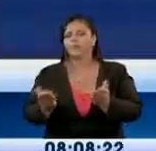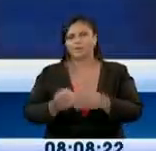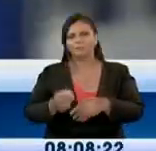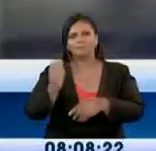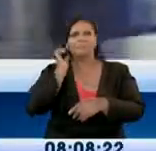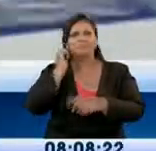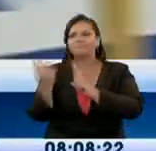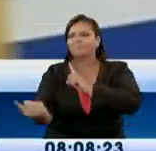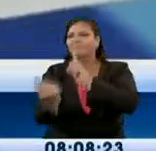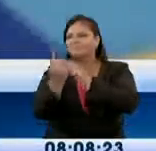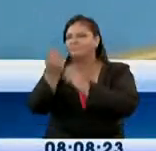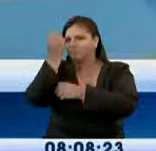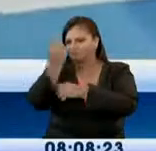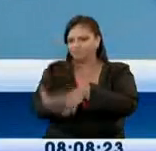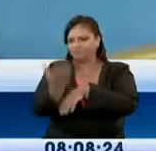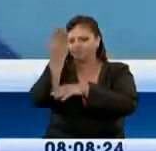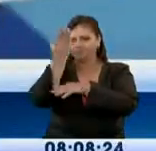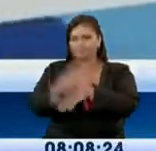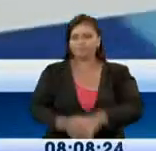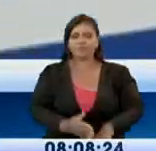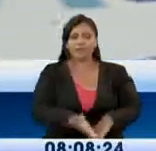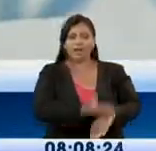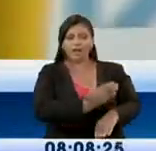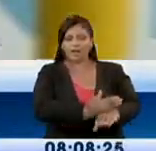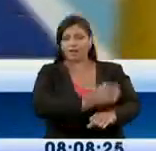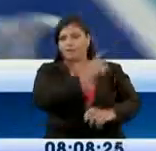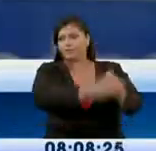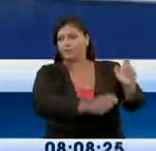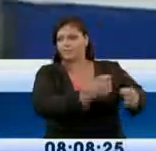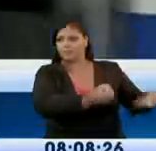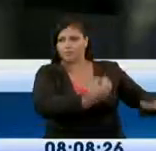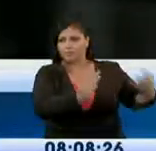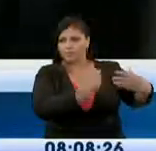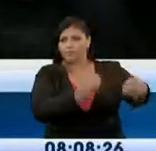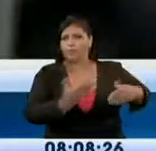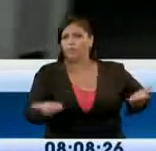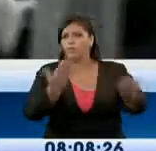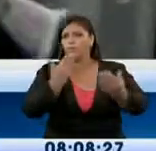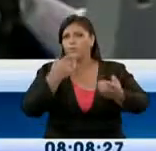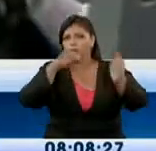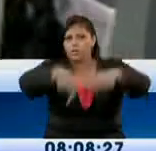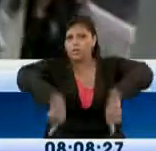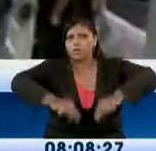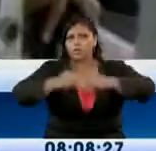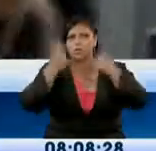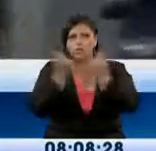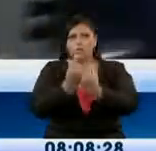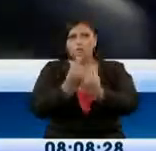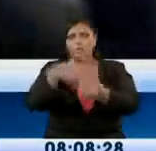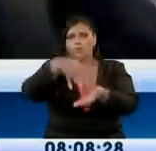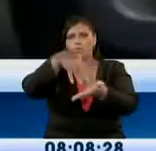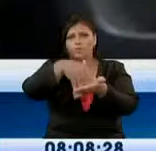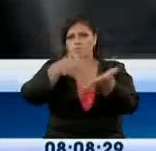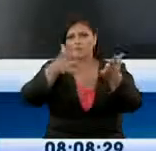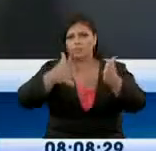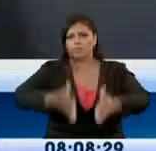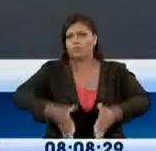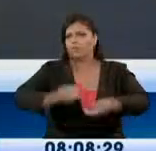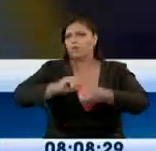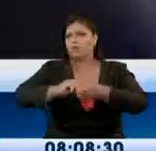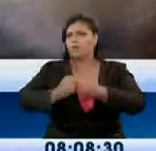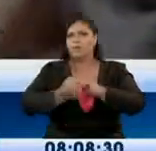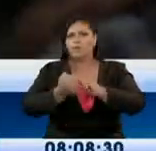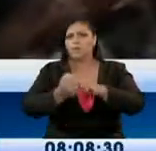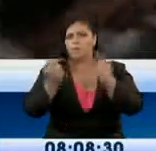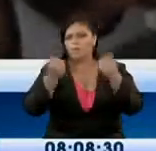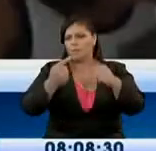nos cuentan que hay muchos estudiantes que se aglomeran y comienzan a hacer actos vandálicos. ¿Usted ha visto eso? Así es, sí. En